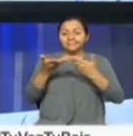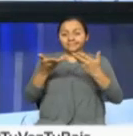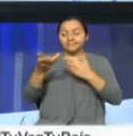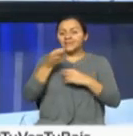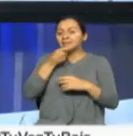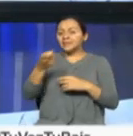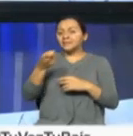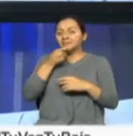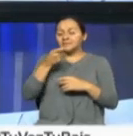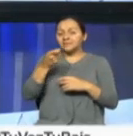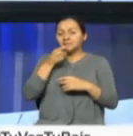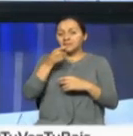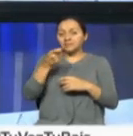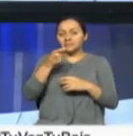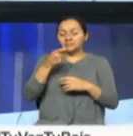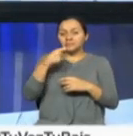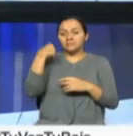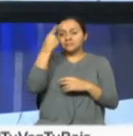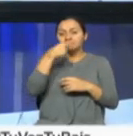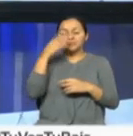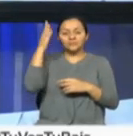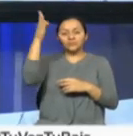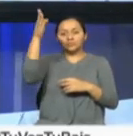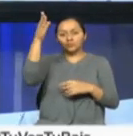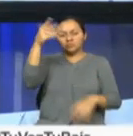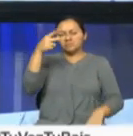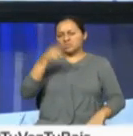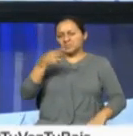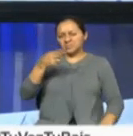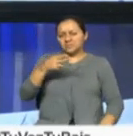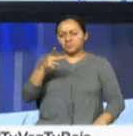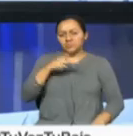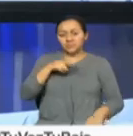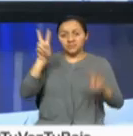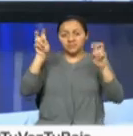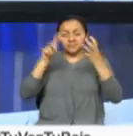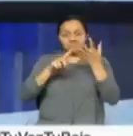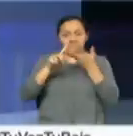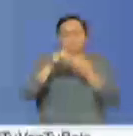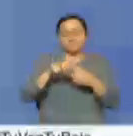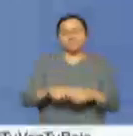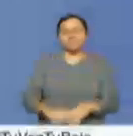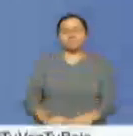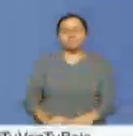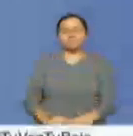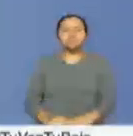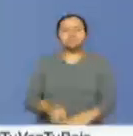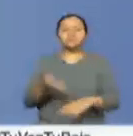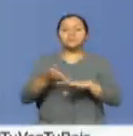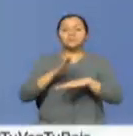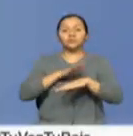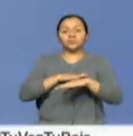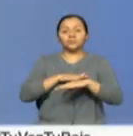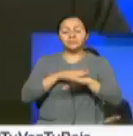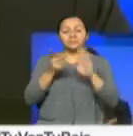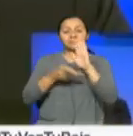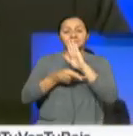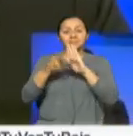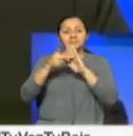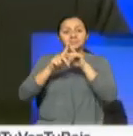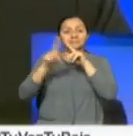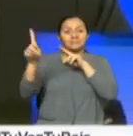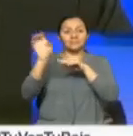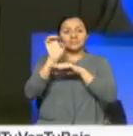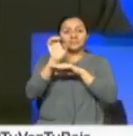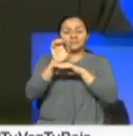entrevista en el programa De Cara al Futuro. Abordó importantes temas. Caso Carlos Pareja Yanuseli. Hay